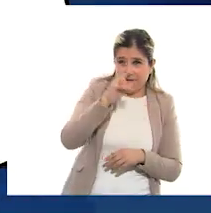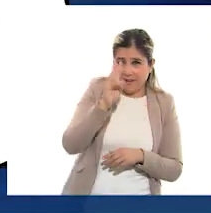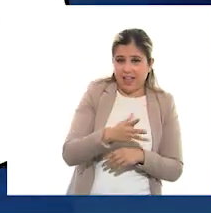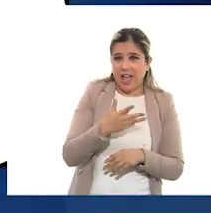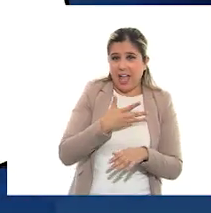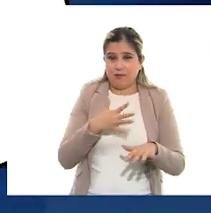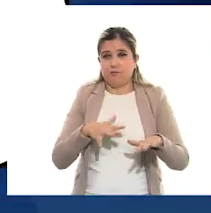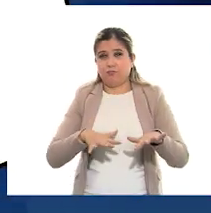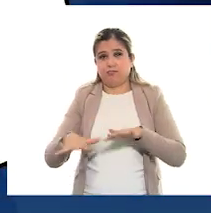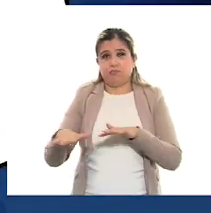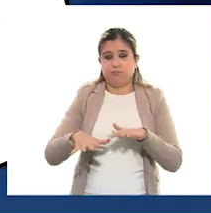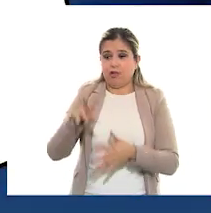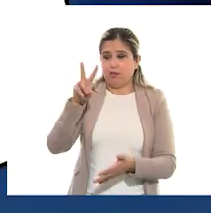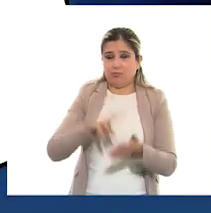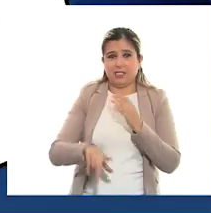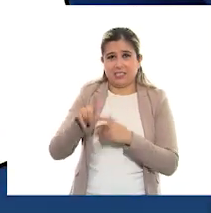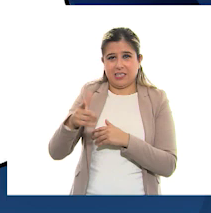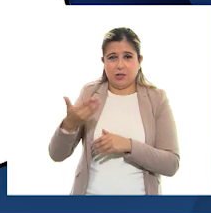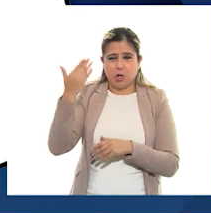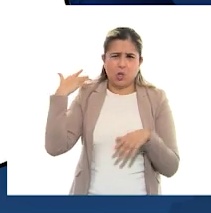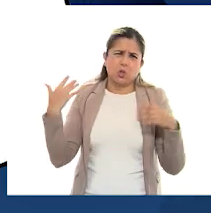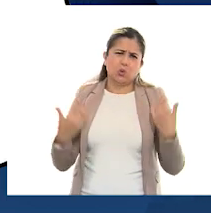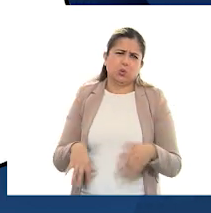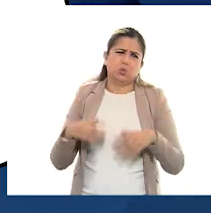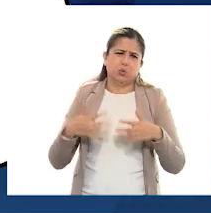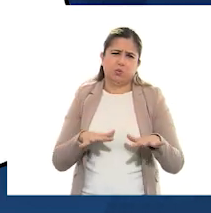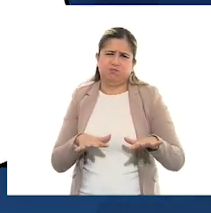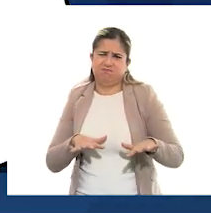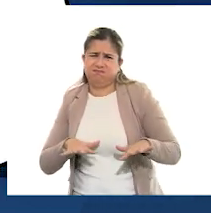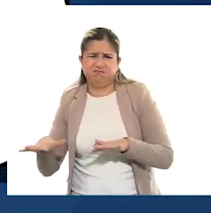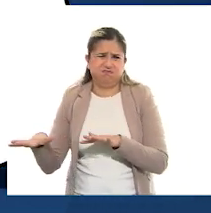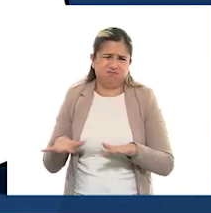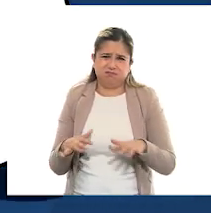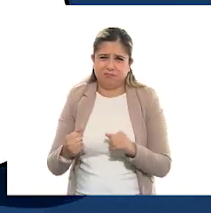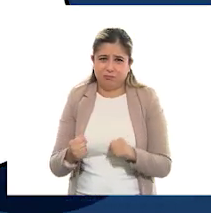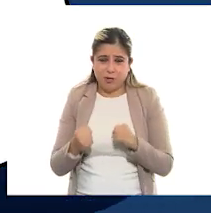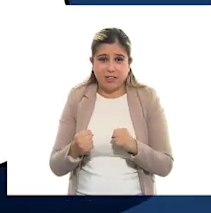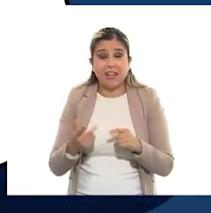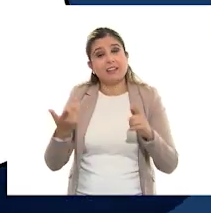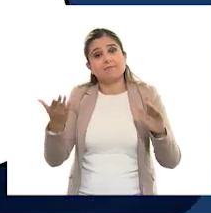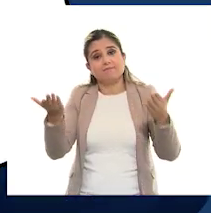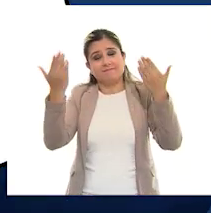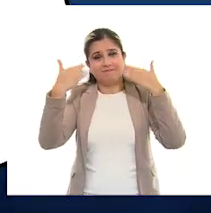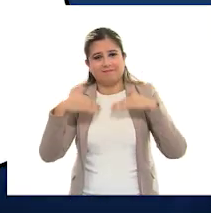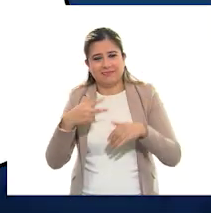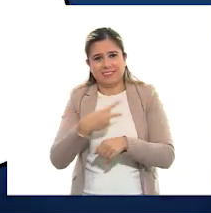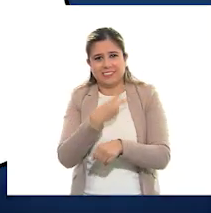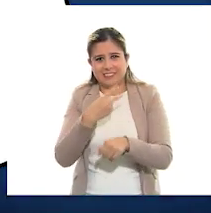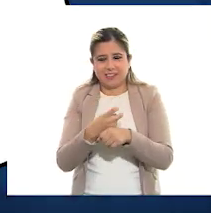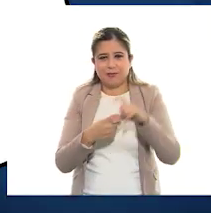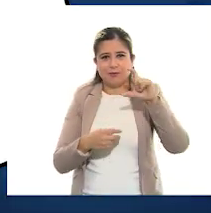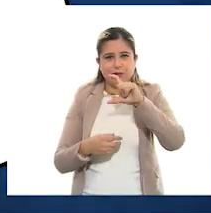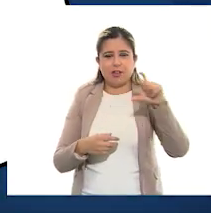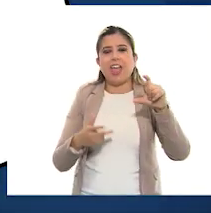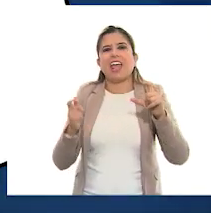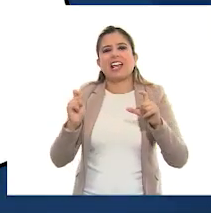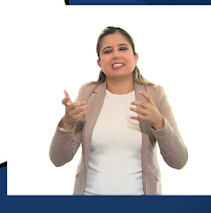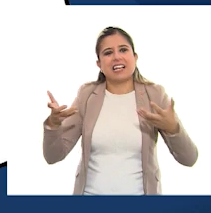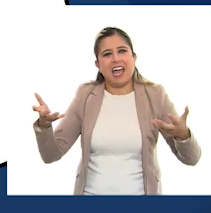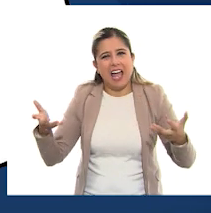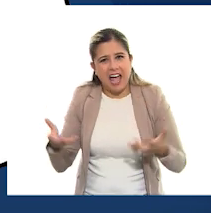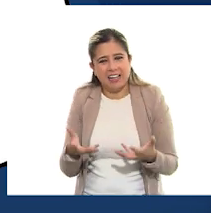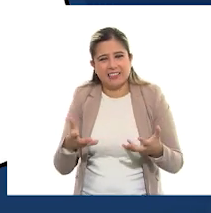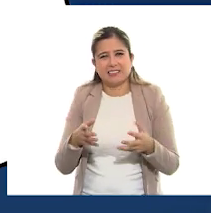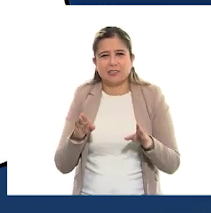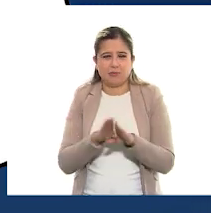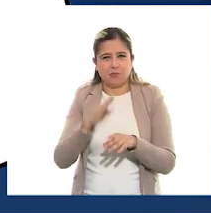sismo en México en 2017 que fue impresionante por sus consecuencias. Y la siguiente parte creo que también puede ser un hecho que en